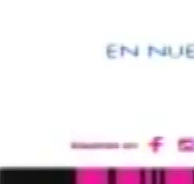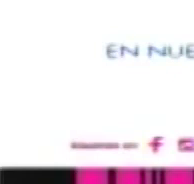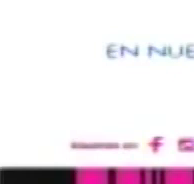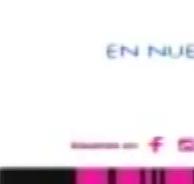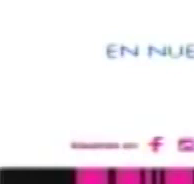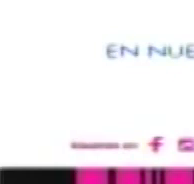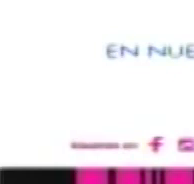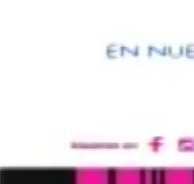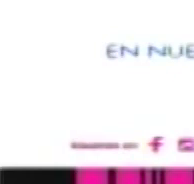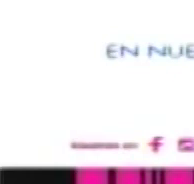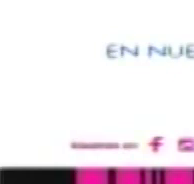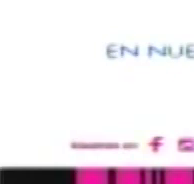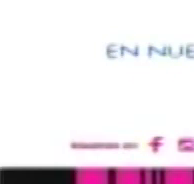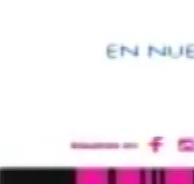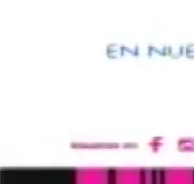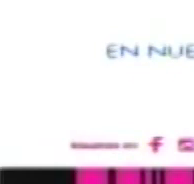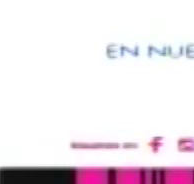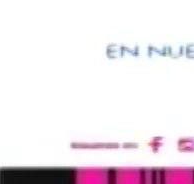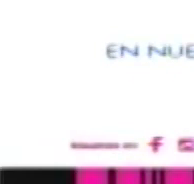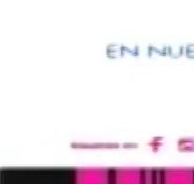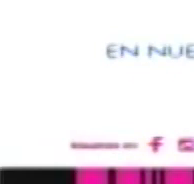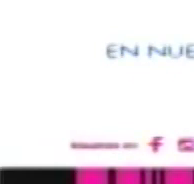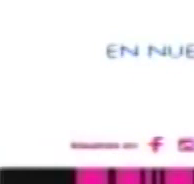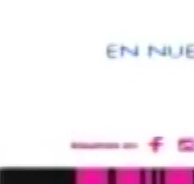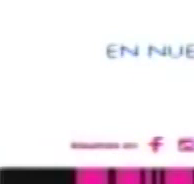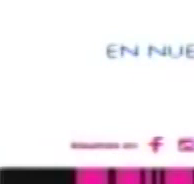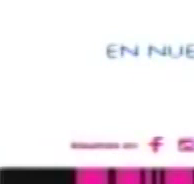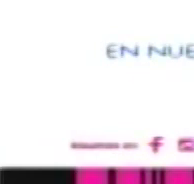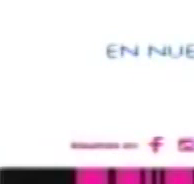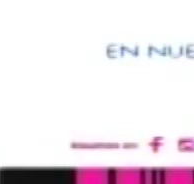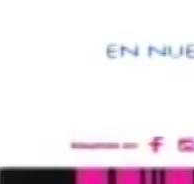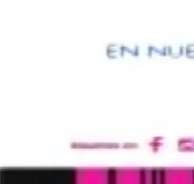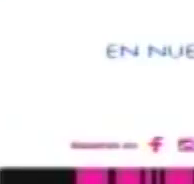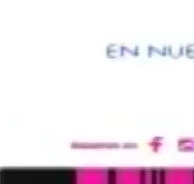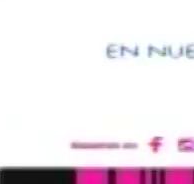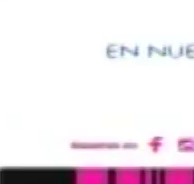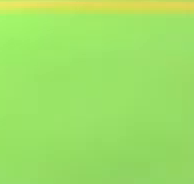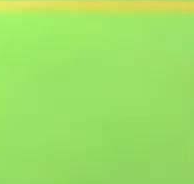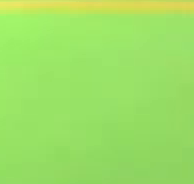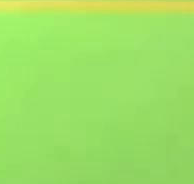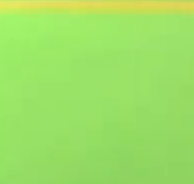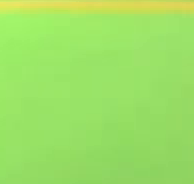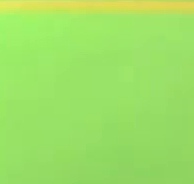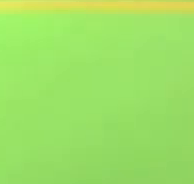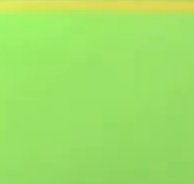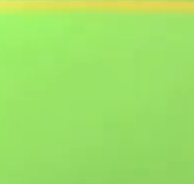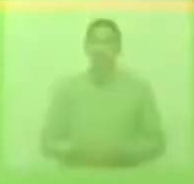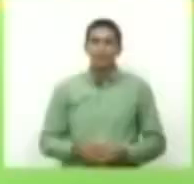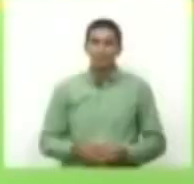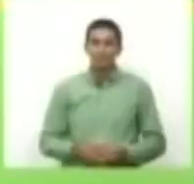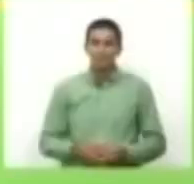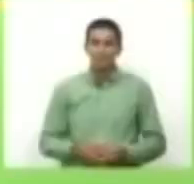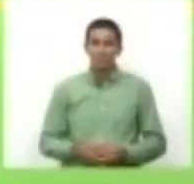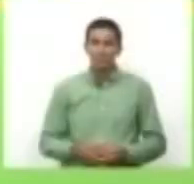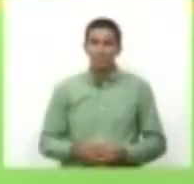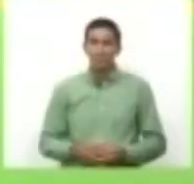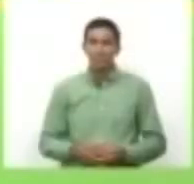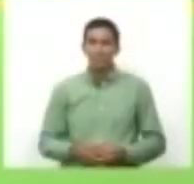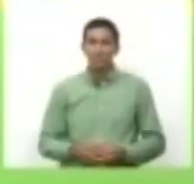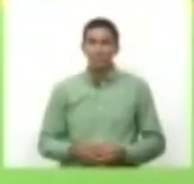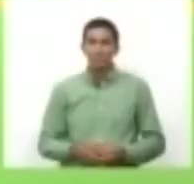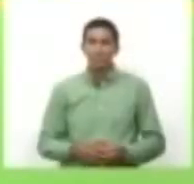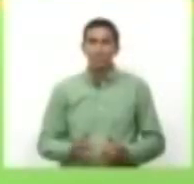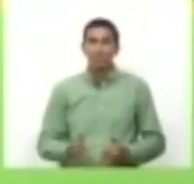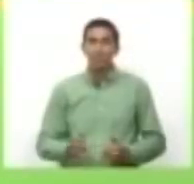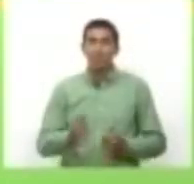el Caribe o una espectacular travesía a Dubái. Buena Vista, 15 años contigo. Y precisamente un sorprendente regalo